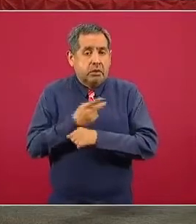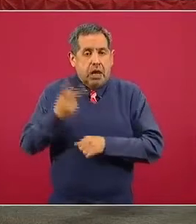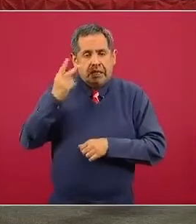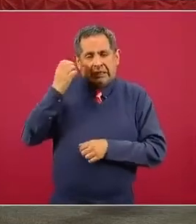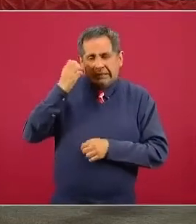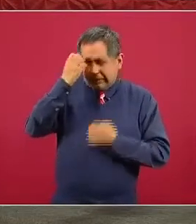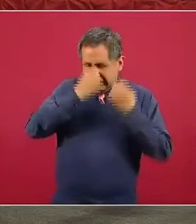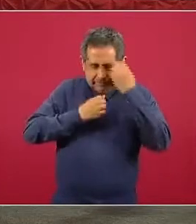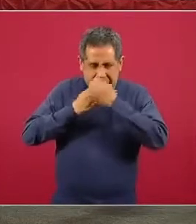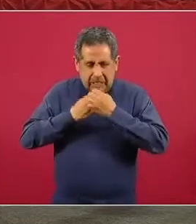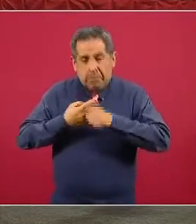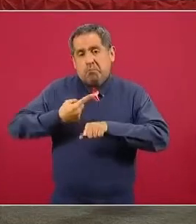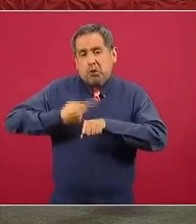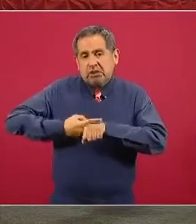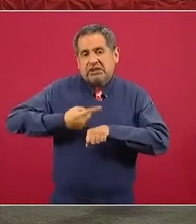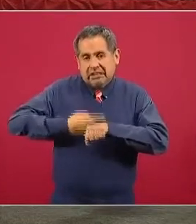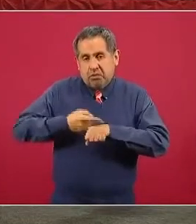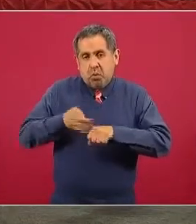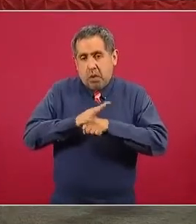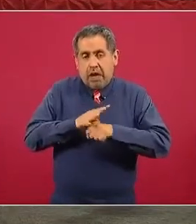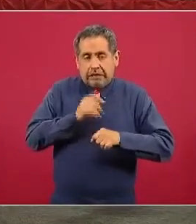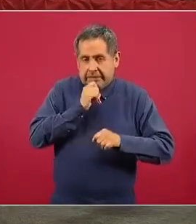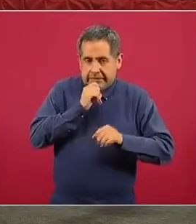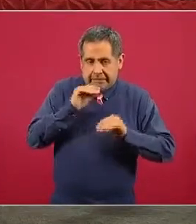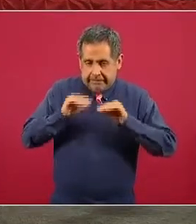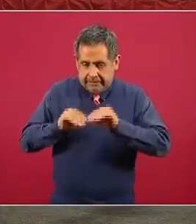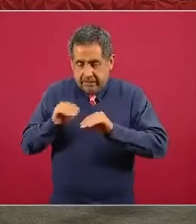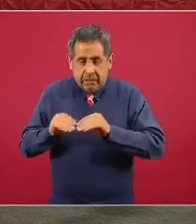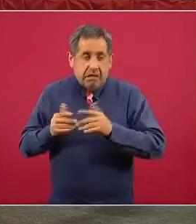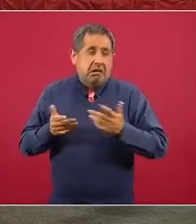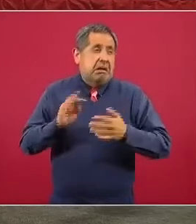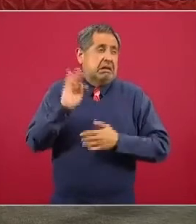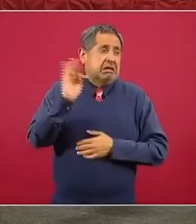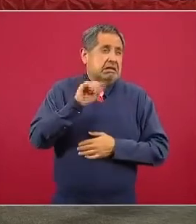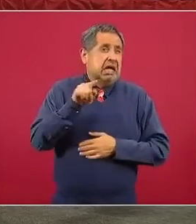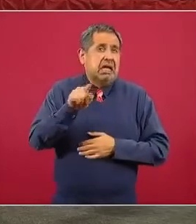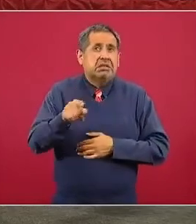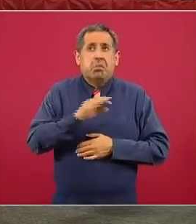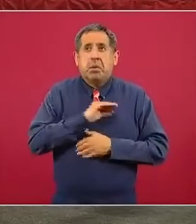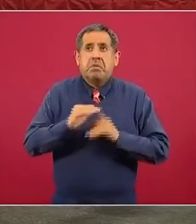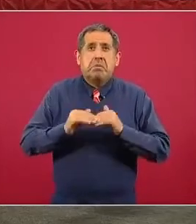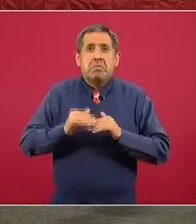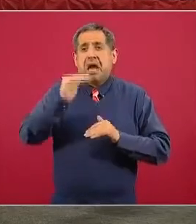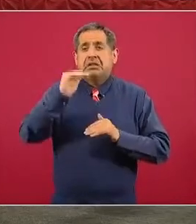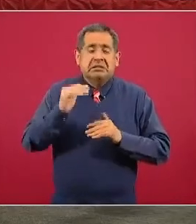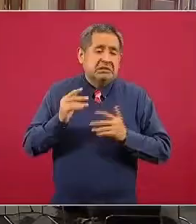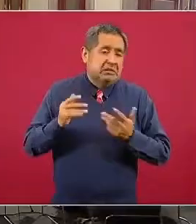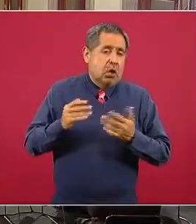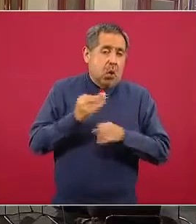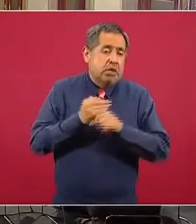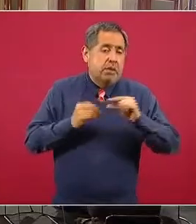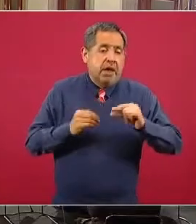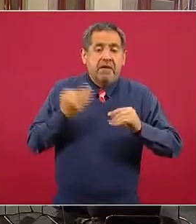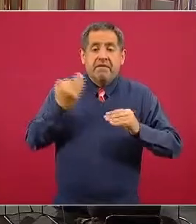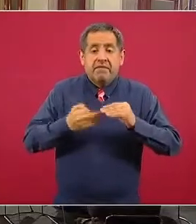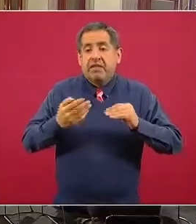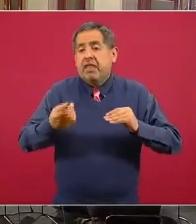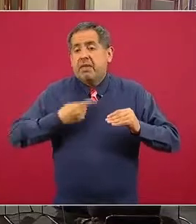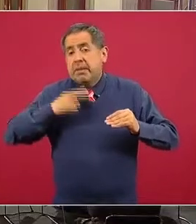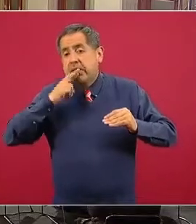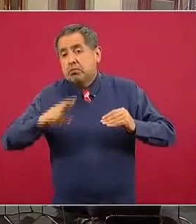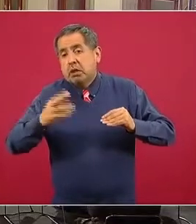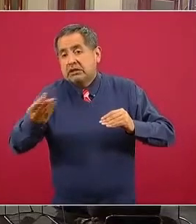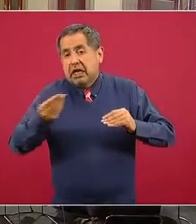muestras ya positivas, entonces todavía este porcentaje de positividad podría estar subestimado, porque todavía tenemos muchas